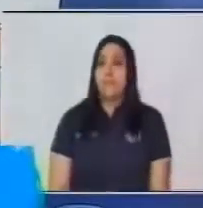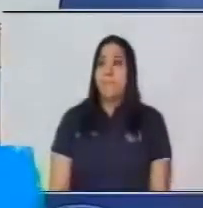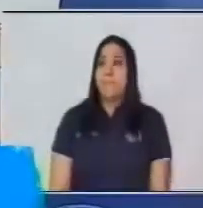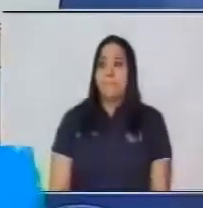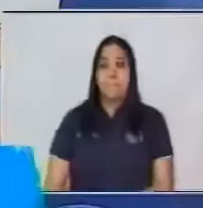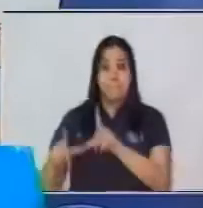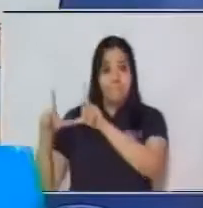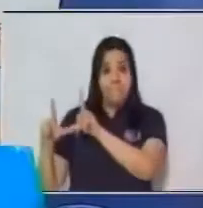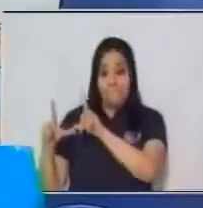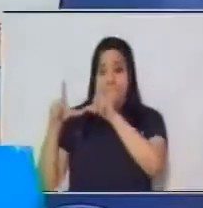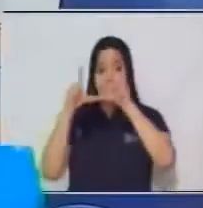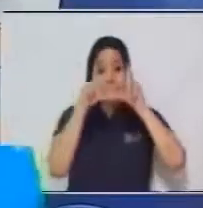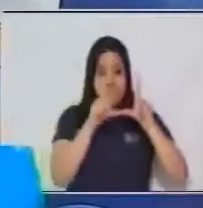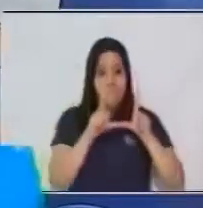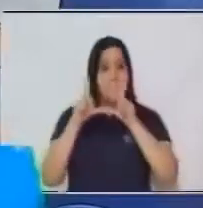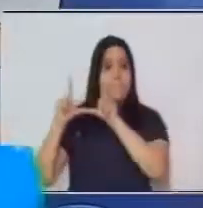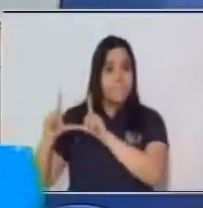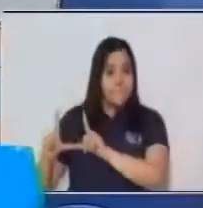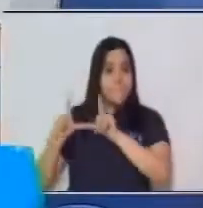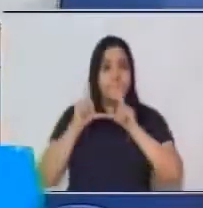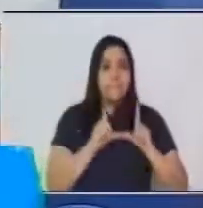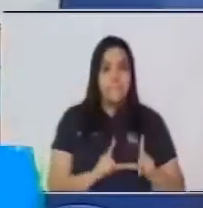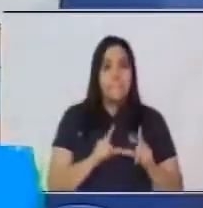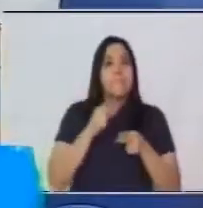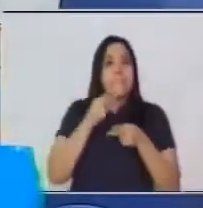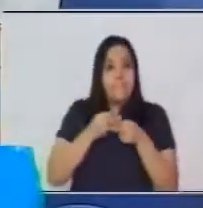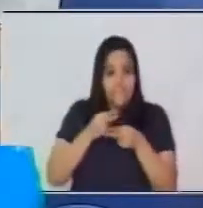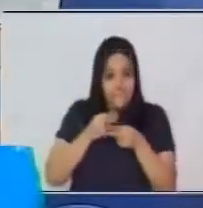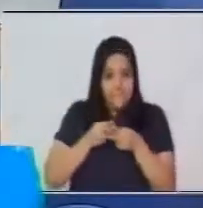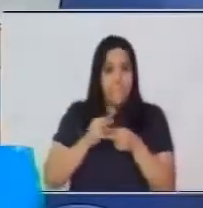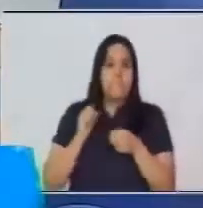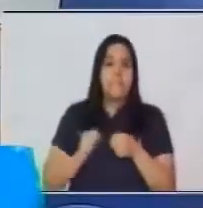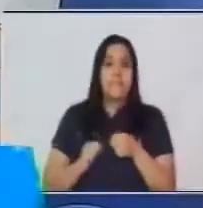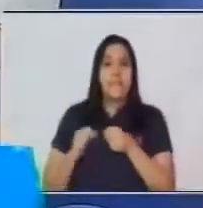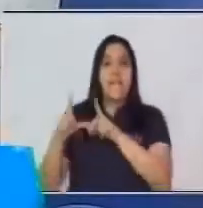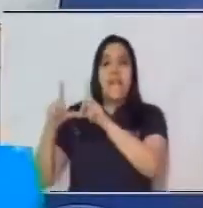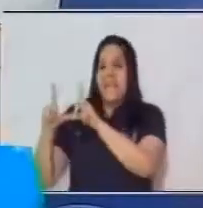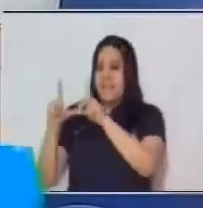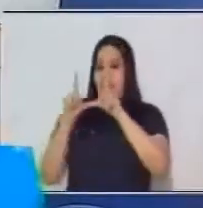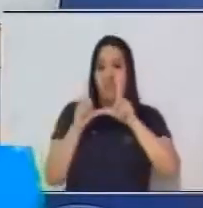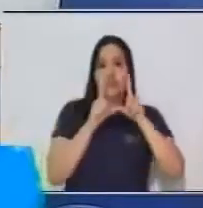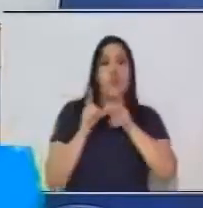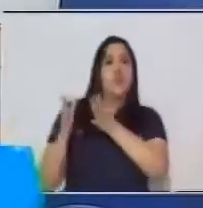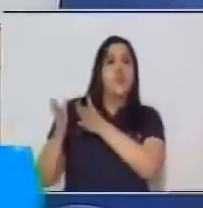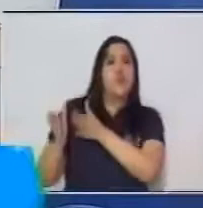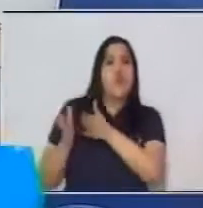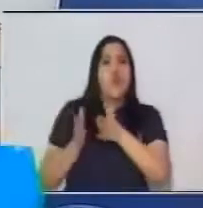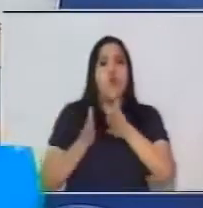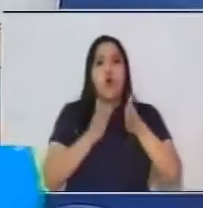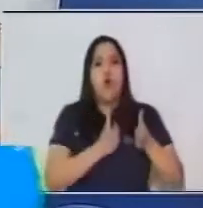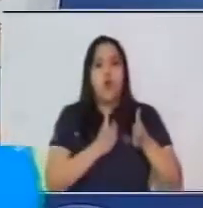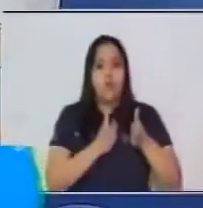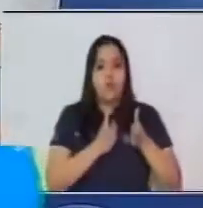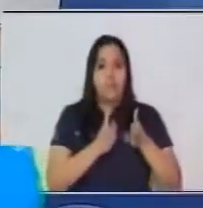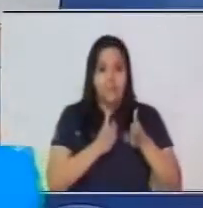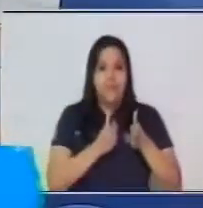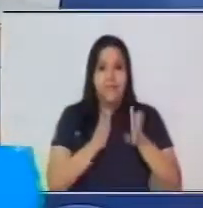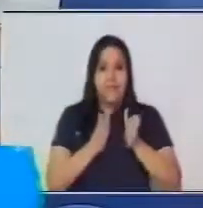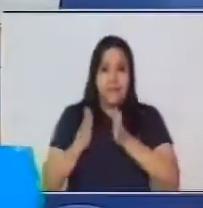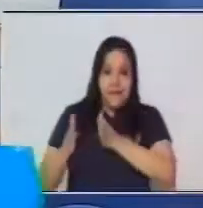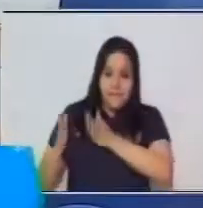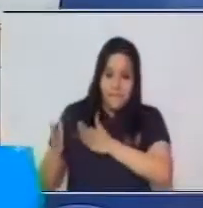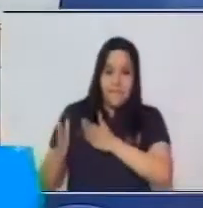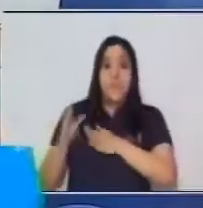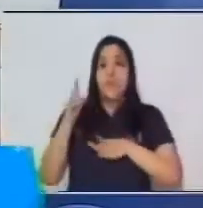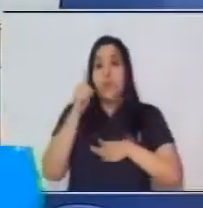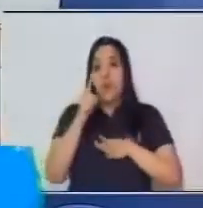Y cada viñeta forma una secuencia. Una secuencia es solo que van a tener un orden. Cuando tú estás dibujando tu historia, tú